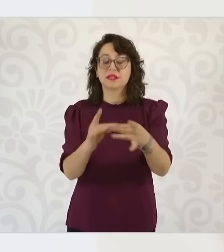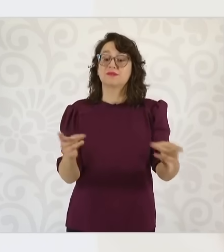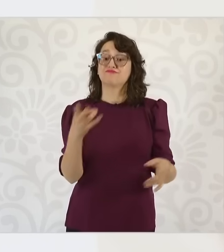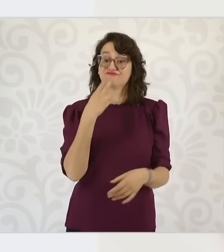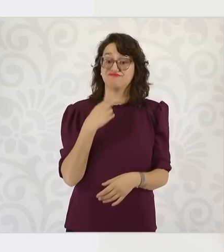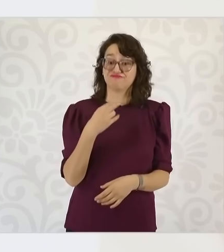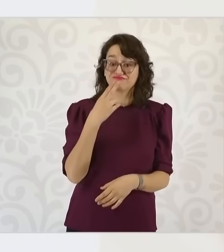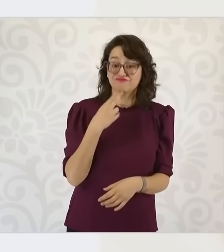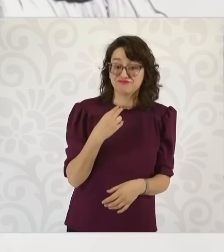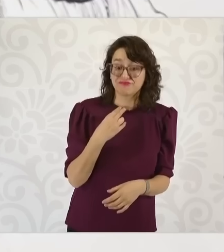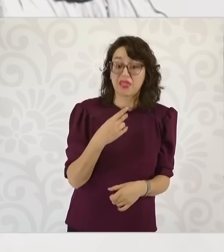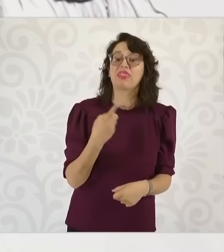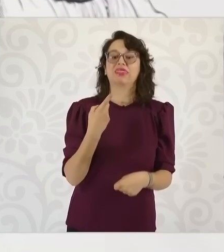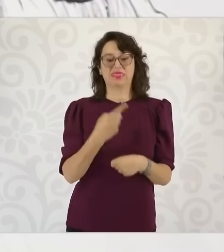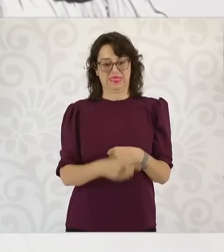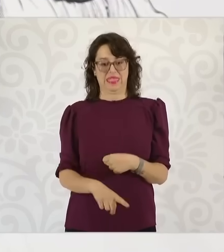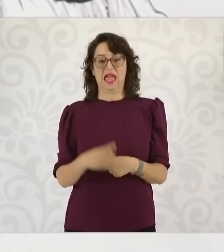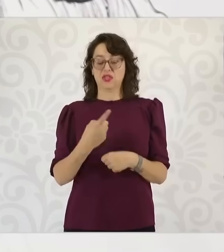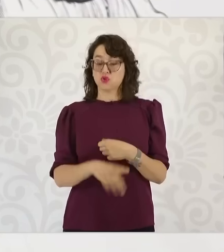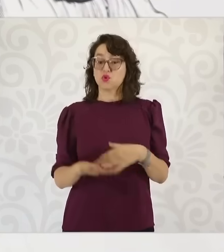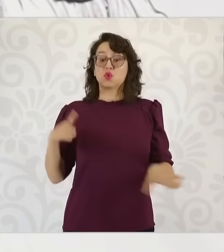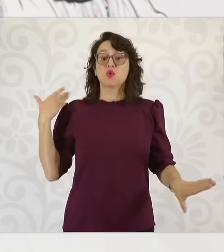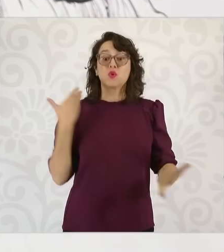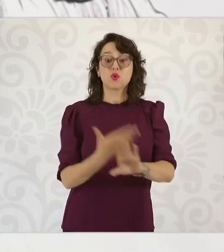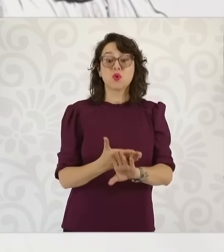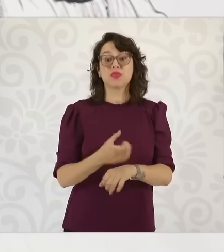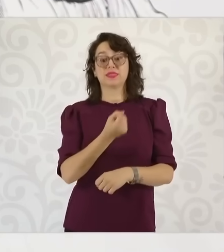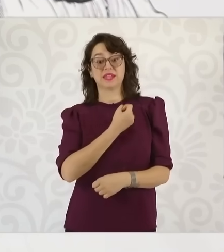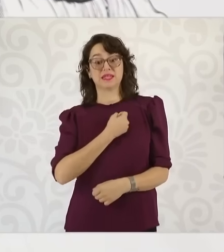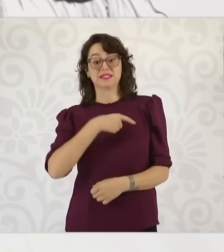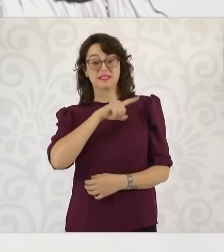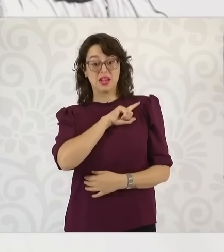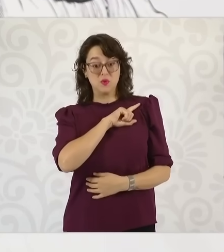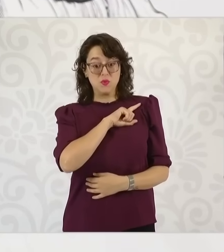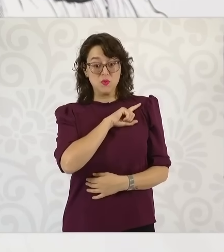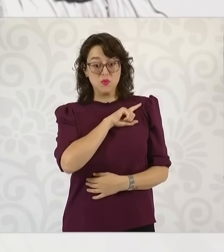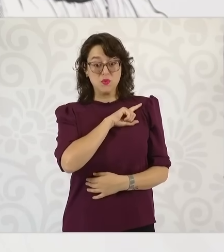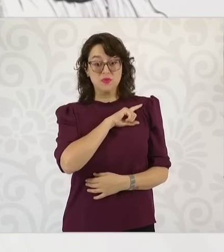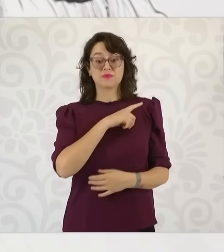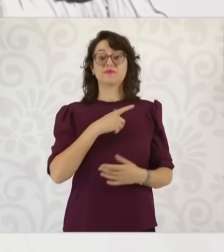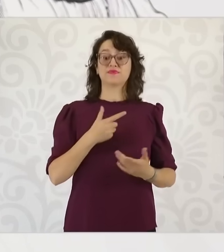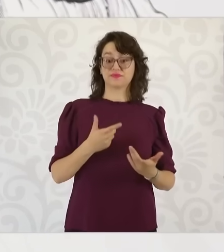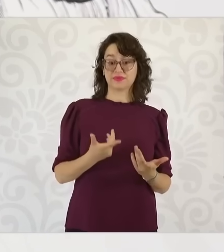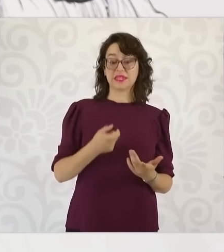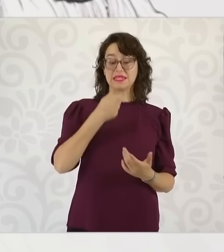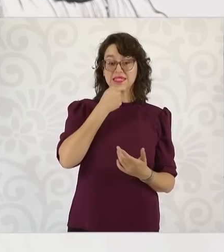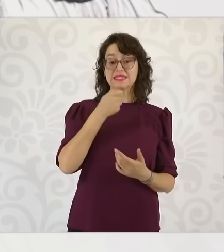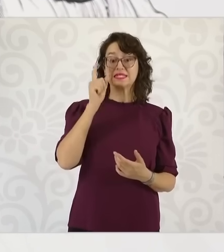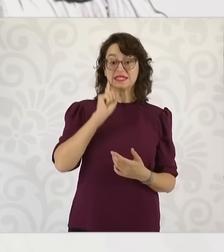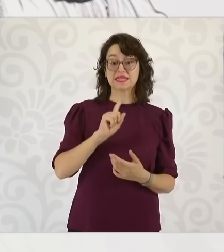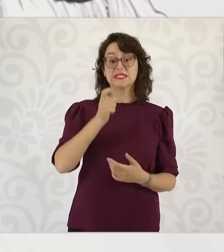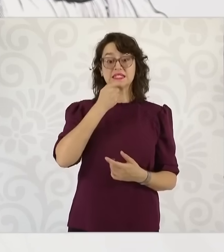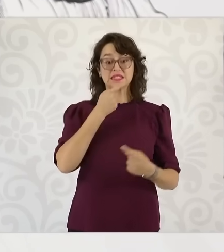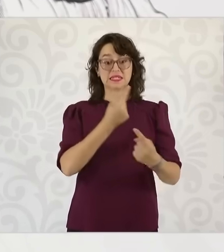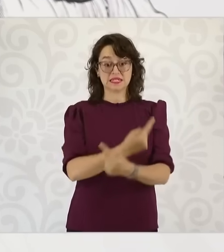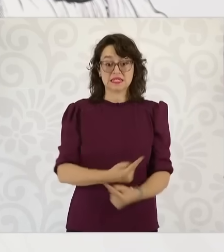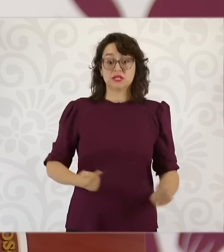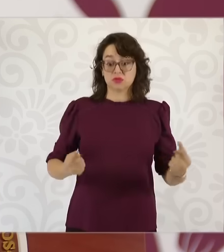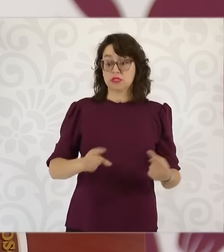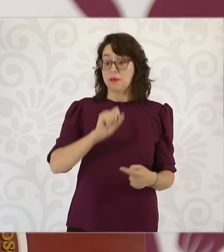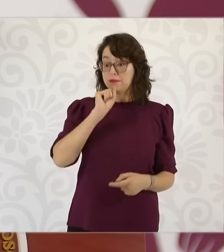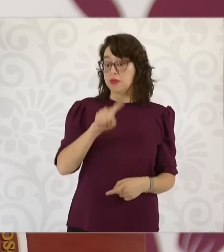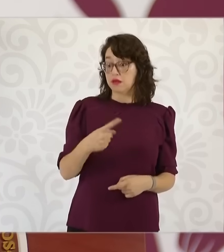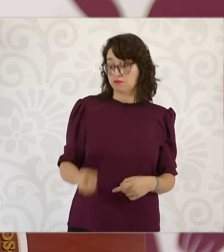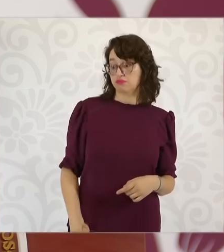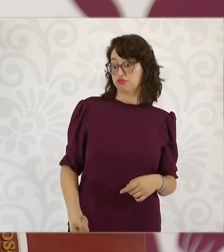de azúcares hace daño a la salud cuando son niños y niñas y posteriormente. Entonces nos va a